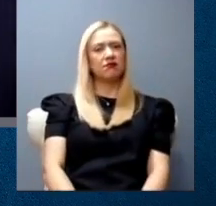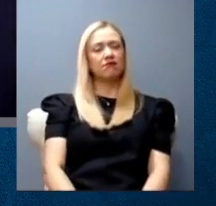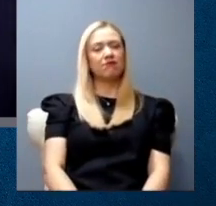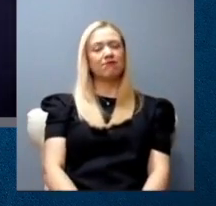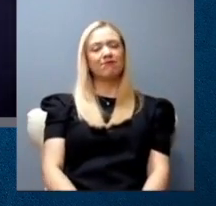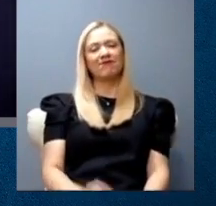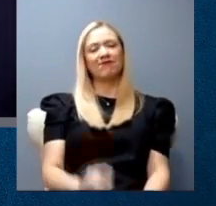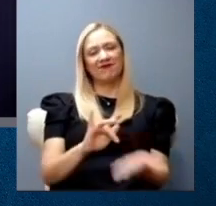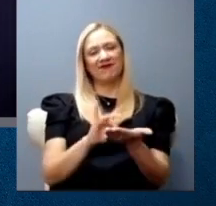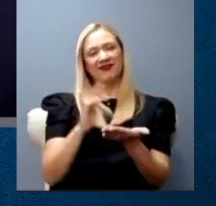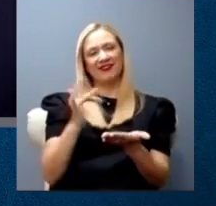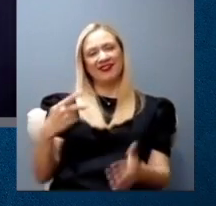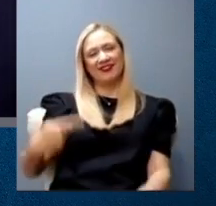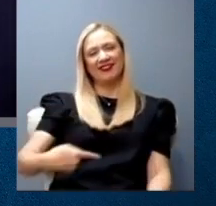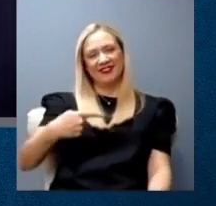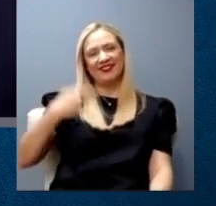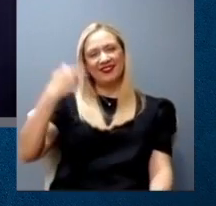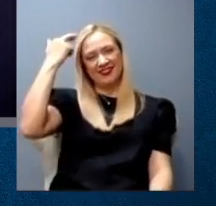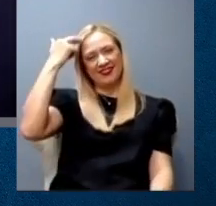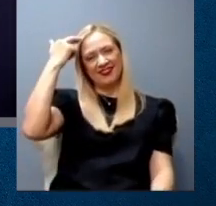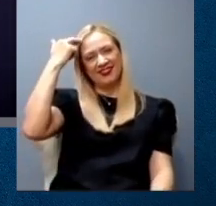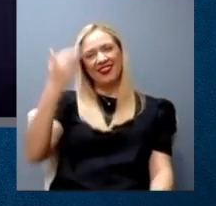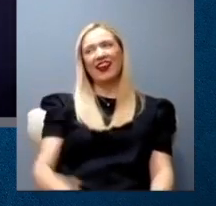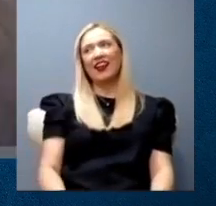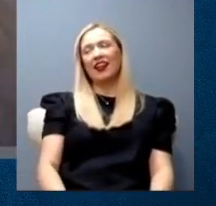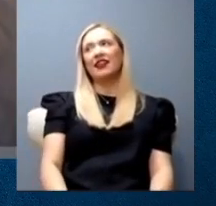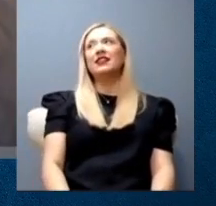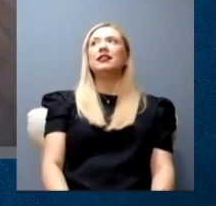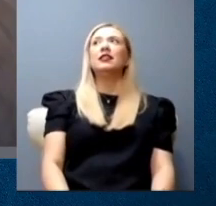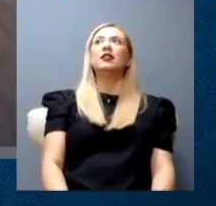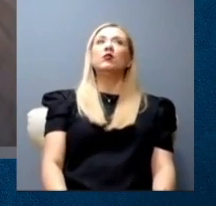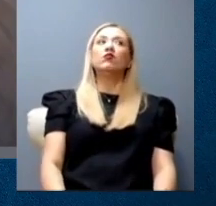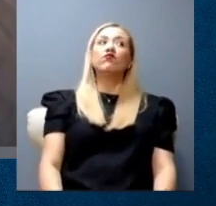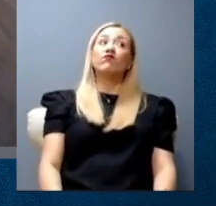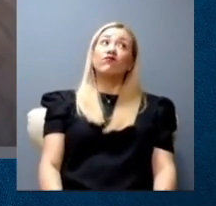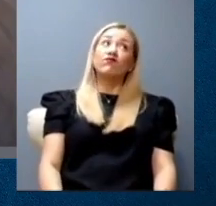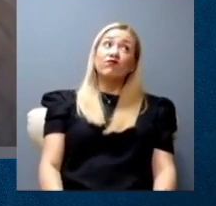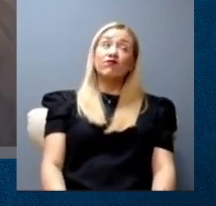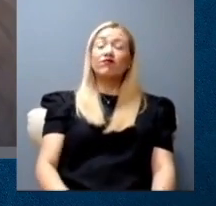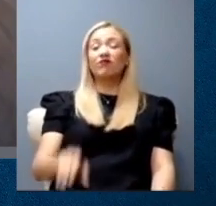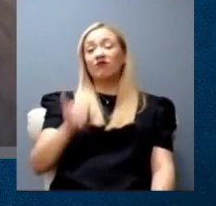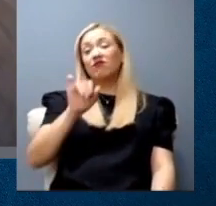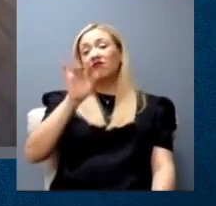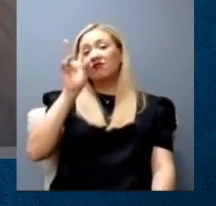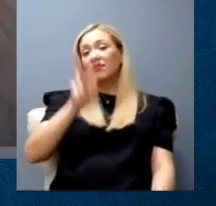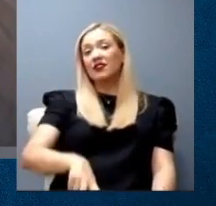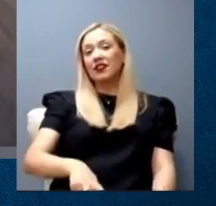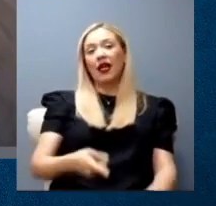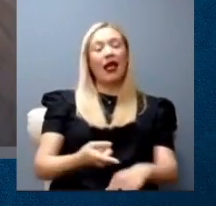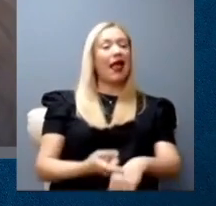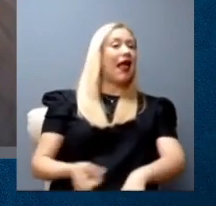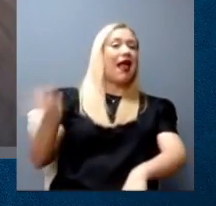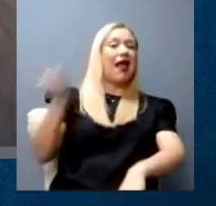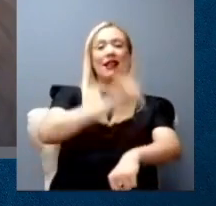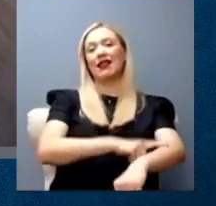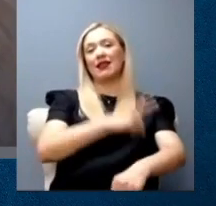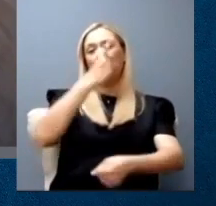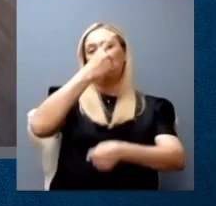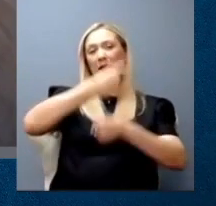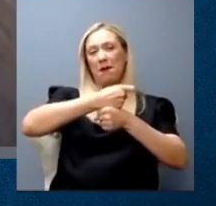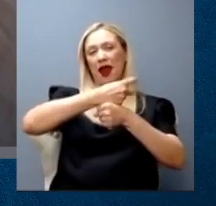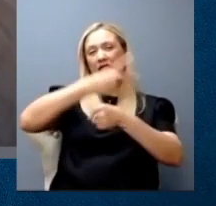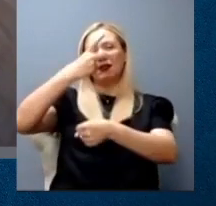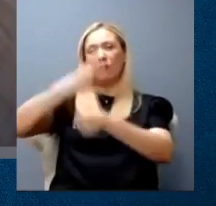Gracias por la pregunta, Roberto. Pues, en efecto, antes de la Primera y Segunda